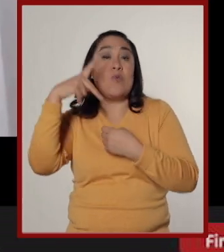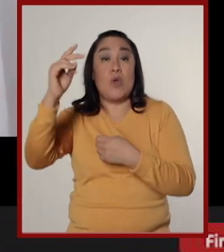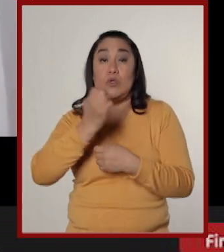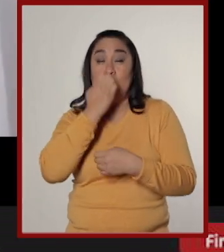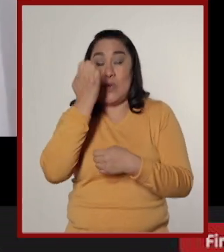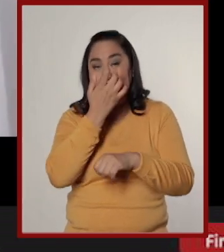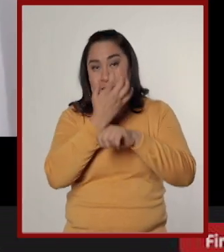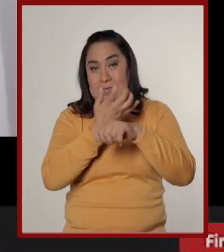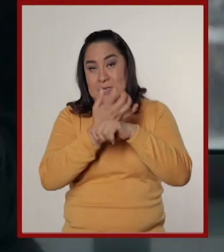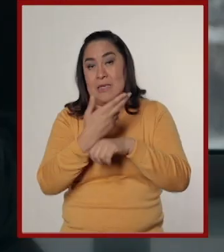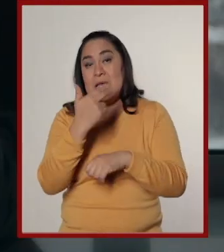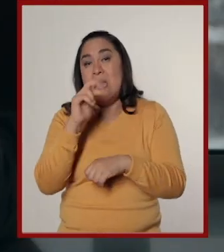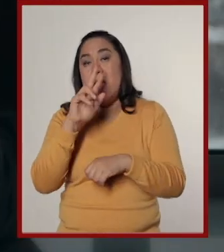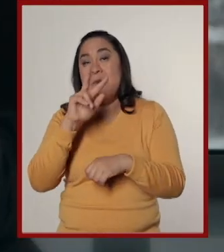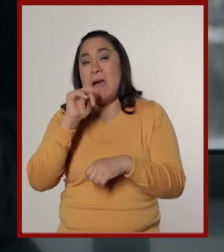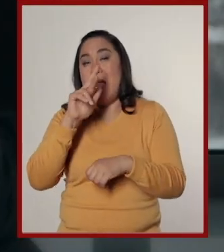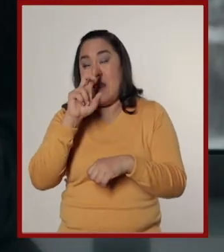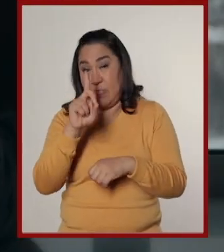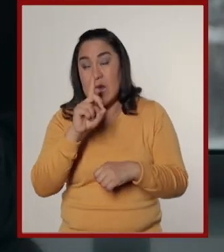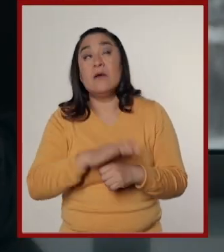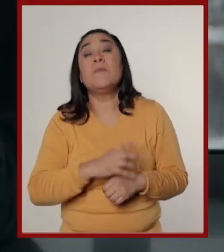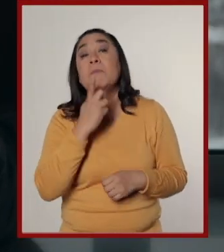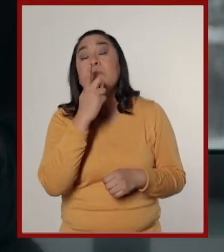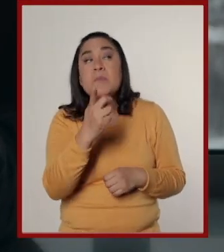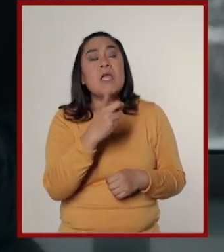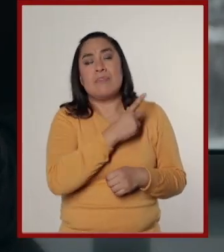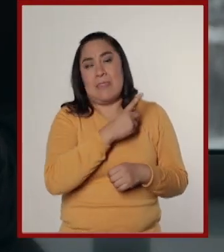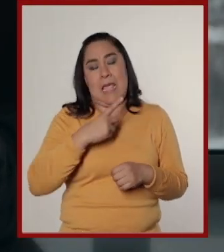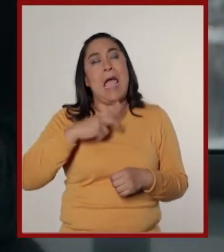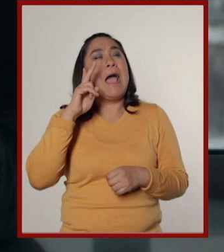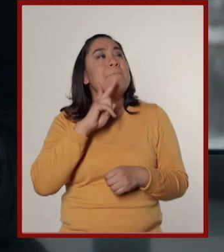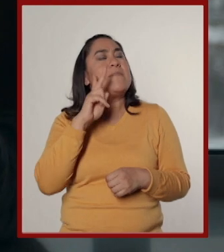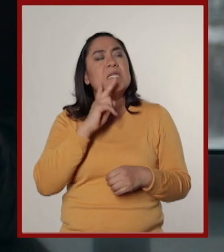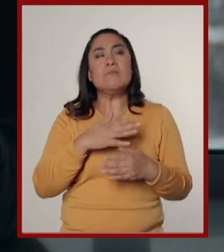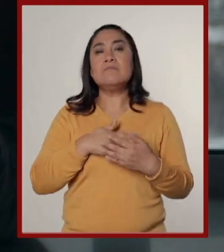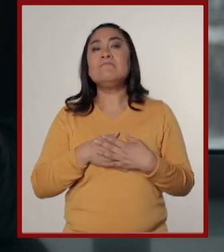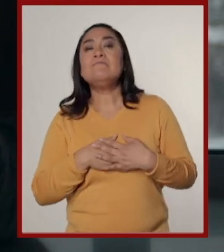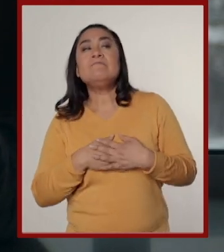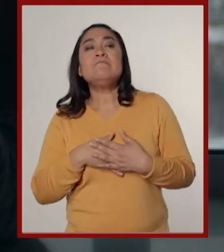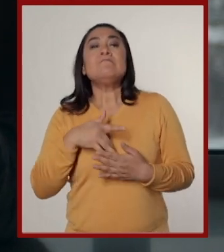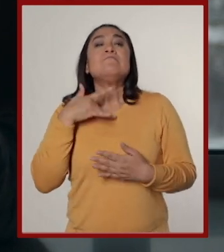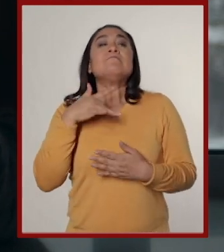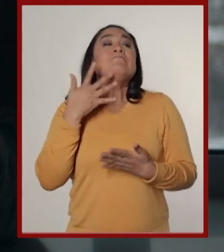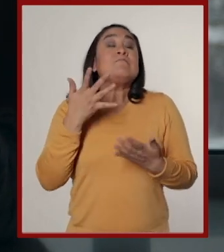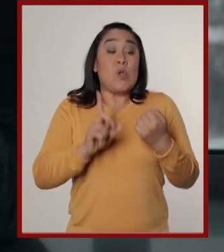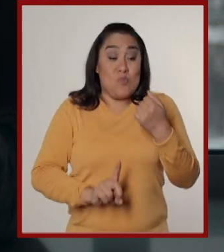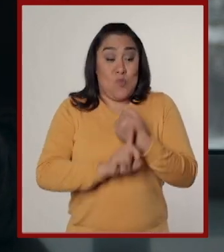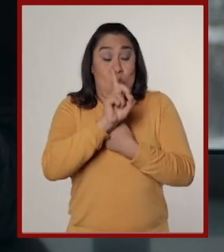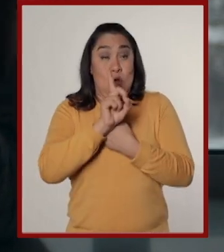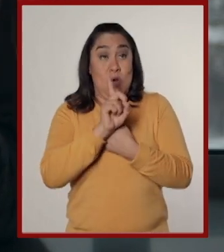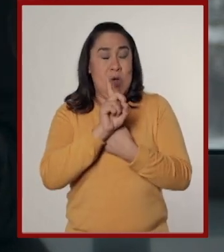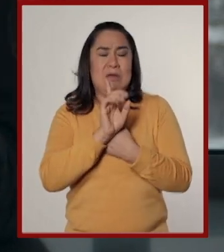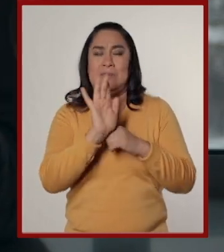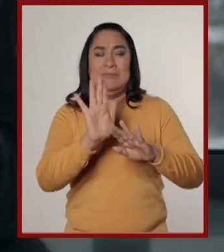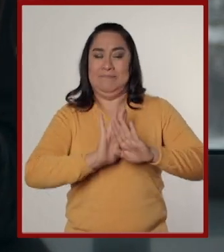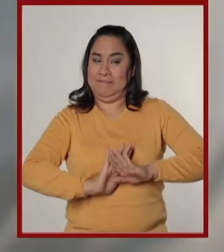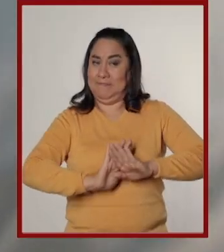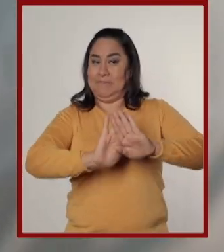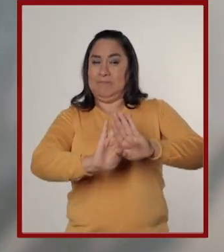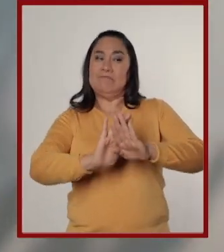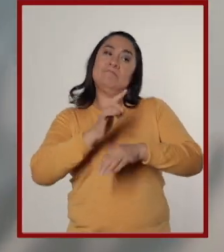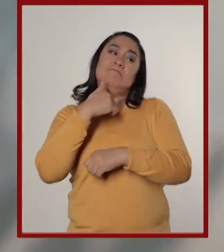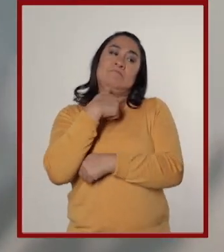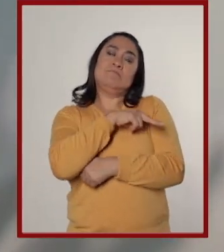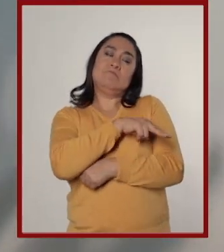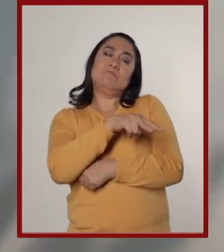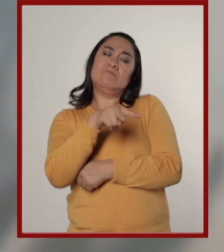Nueva York, en Estados Unidos, que dice que hay que subirse al balcón, hay que verlo a la distancia, como si tú no estuvieras ahí. Hay que